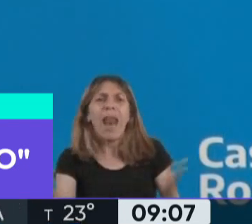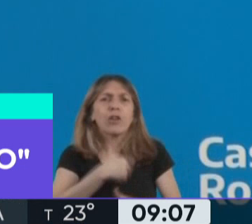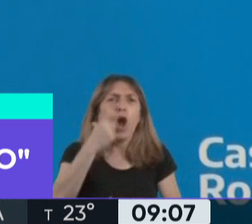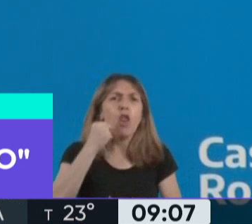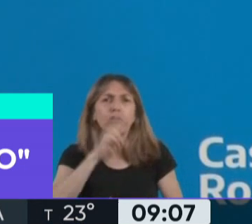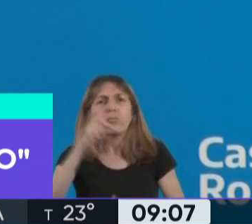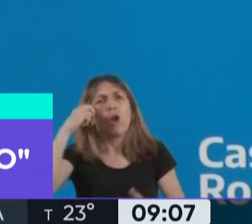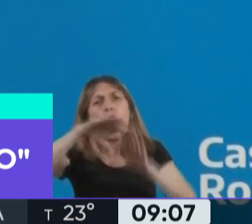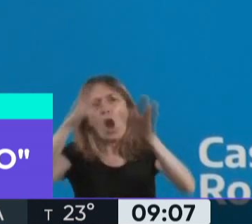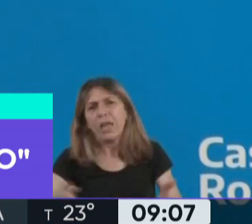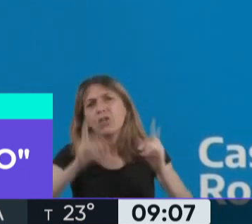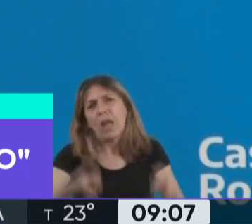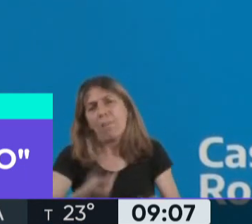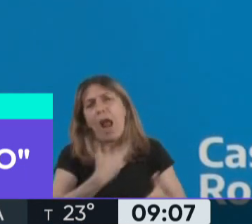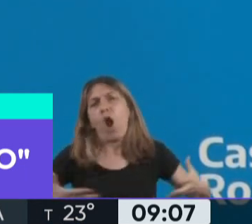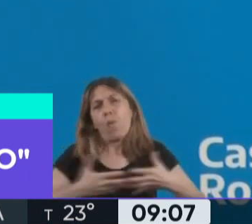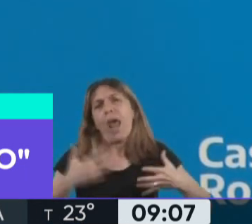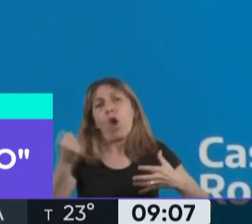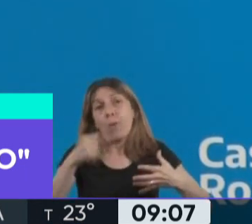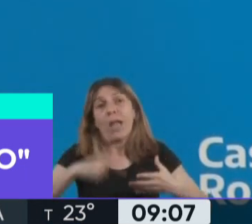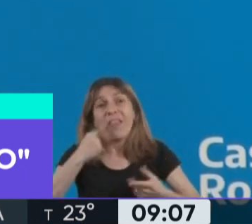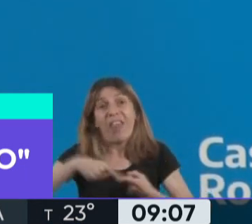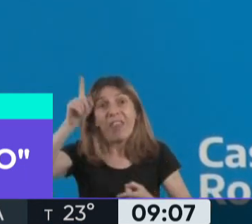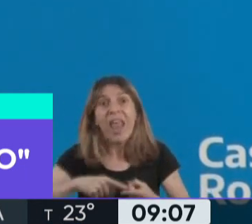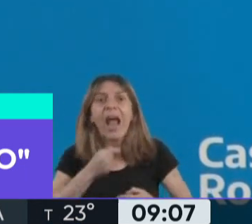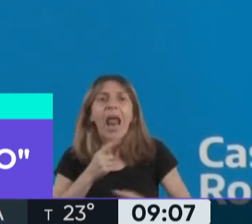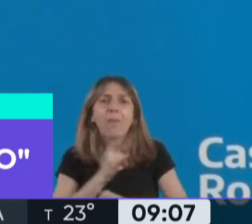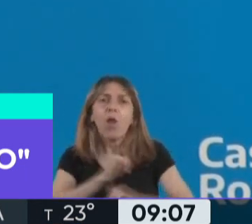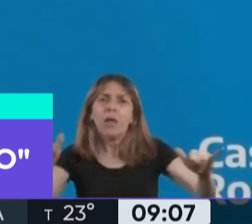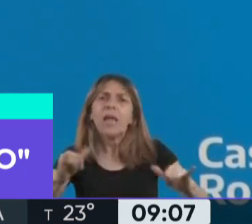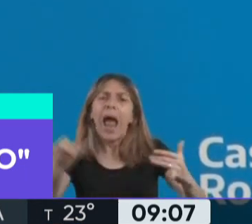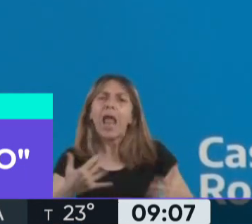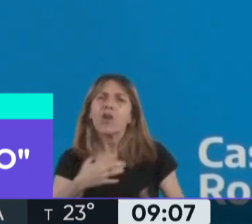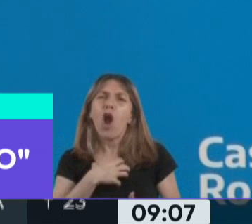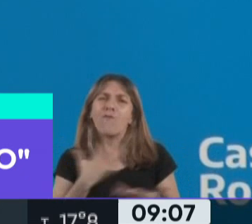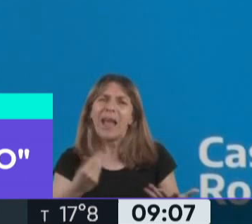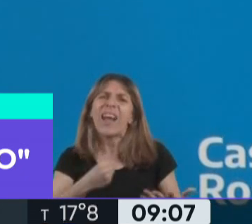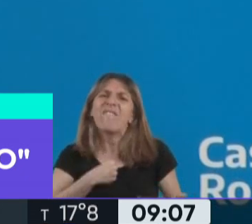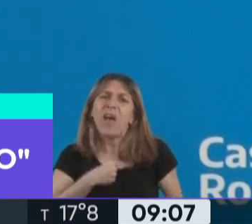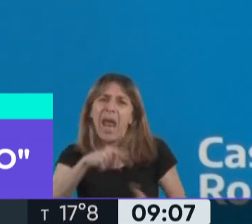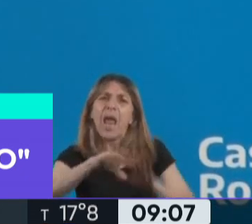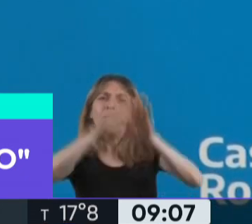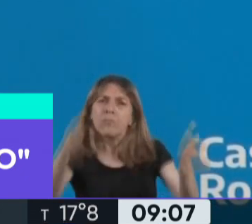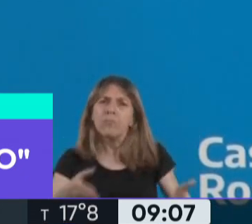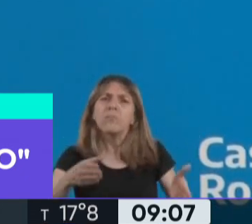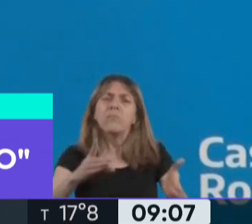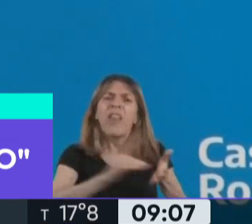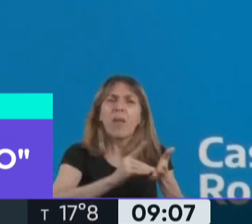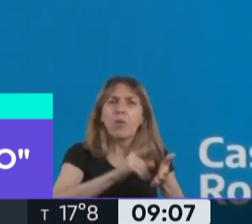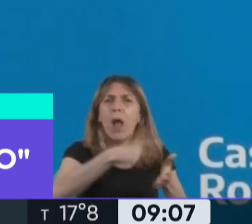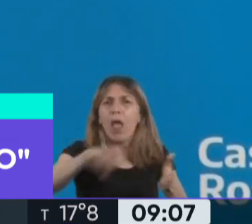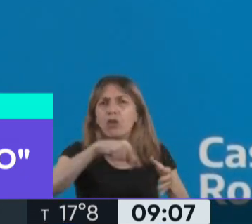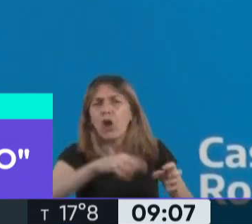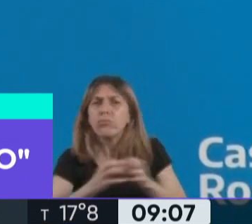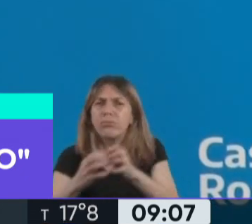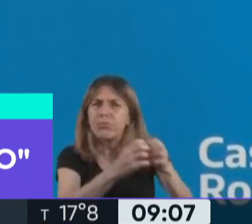en su conjunto, lo que hoy queríamos expresarles es la confianza que tenemos en que el Parlamento de la Nación